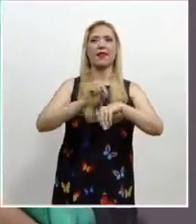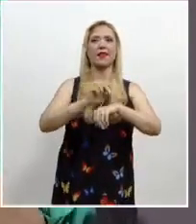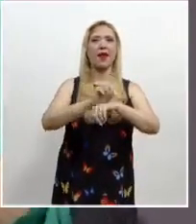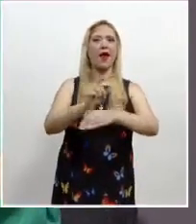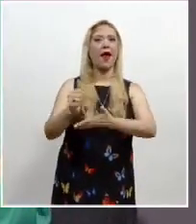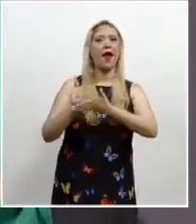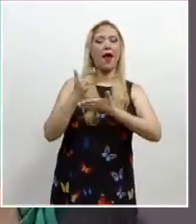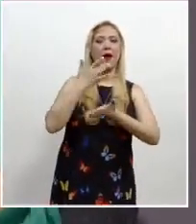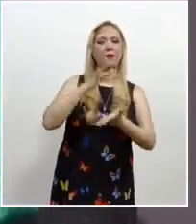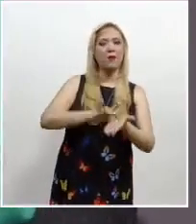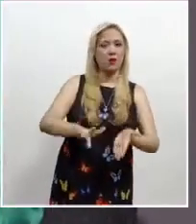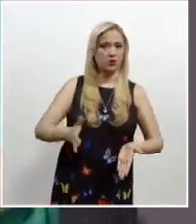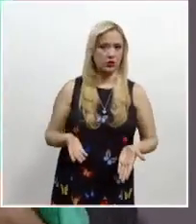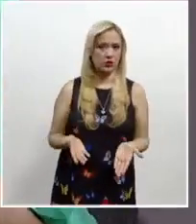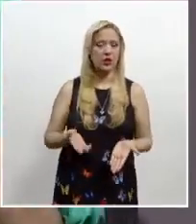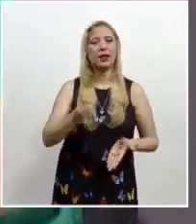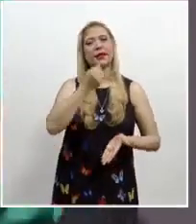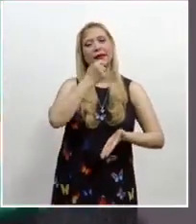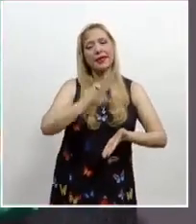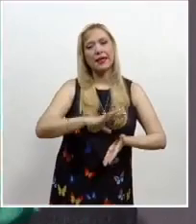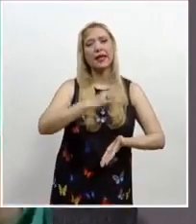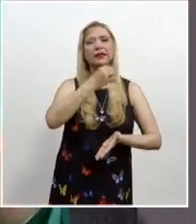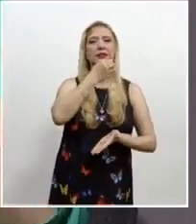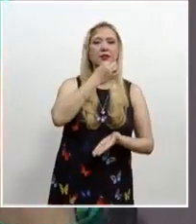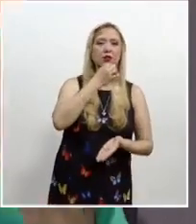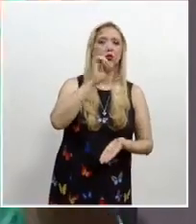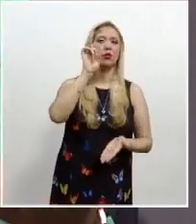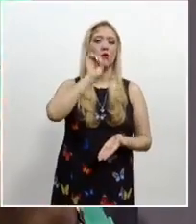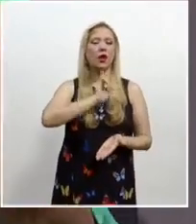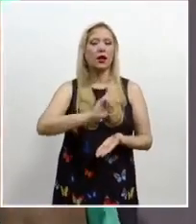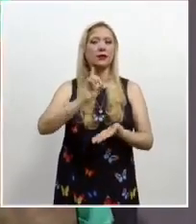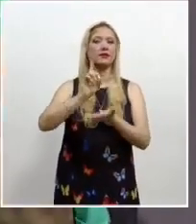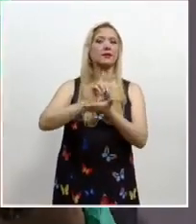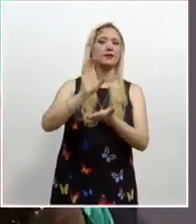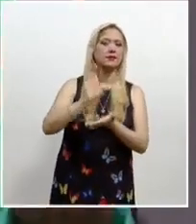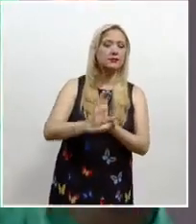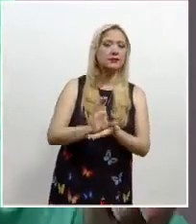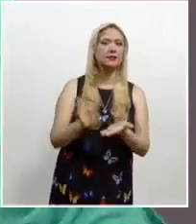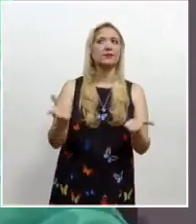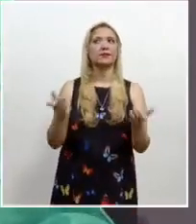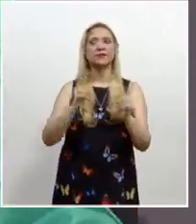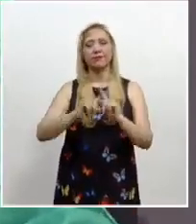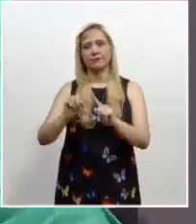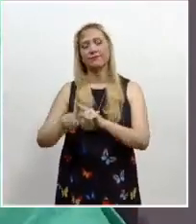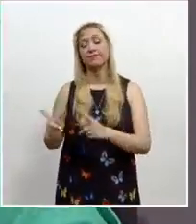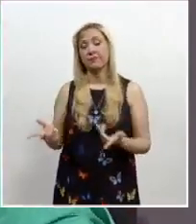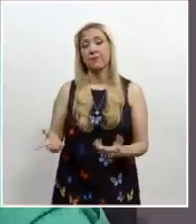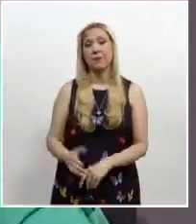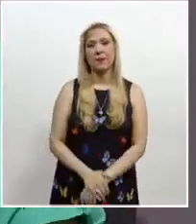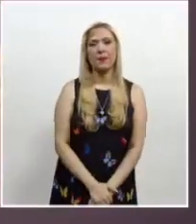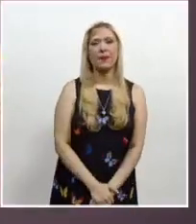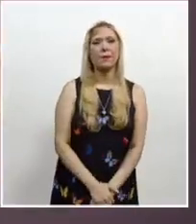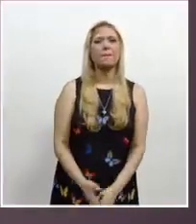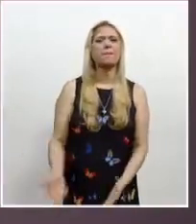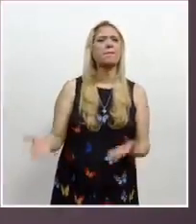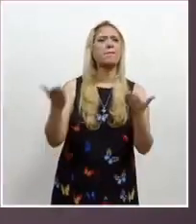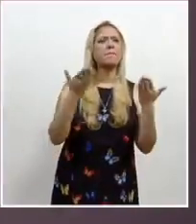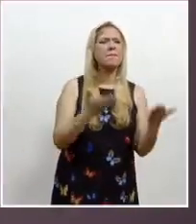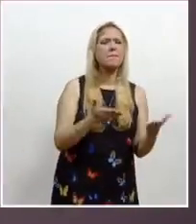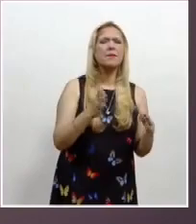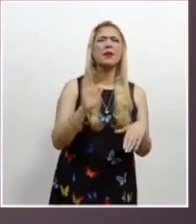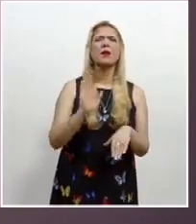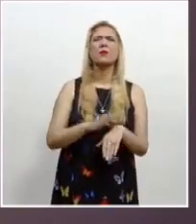está dirigido directamente a niñas, mujeres, personas con discapacidad, etc. ¿no? Consejera, rápidamente antes de ir al corte,